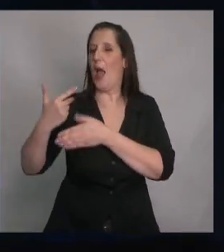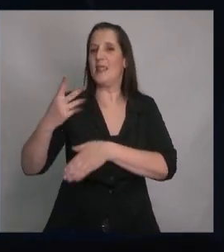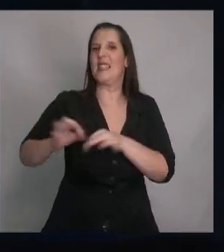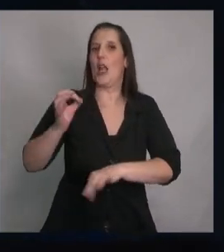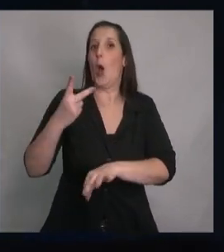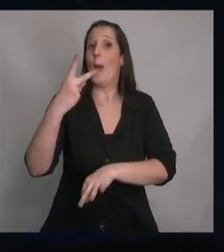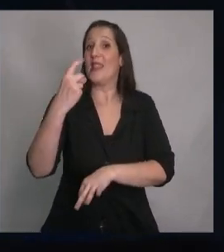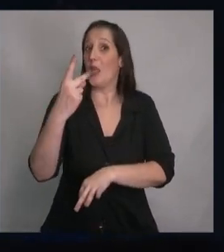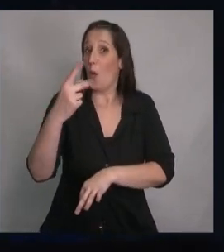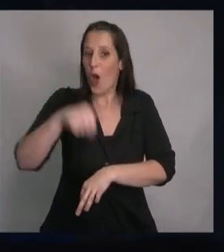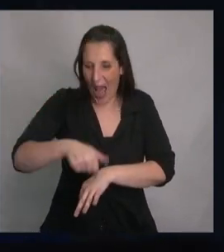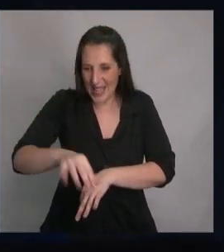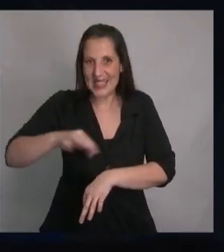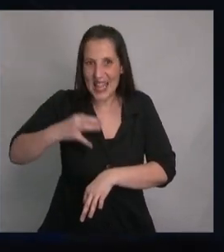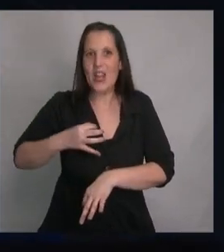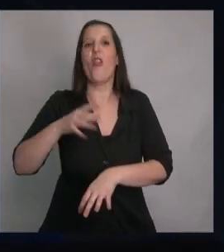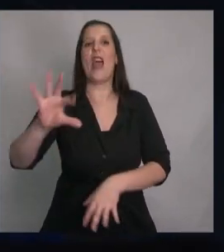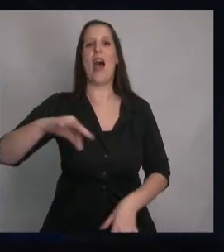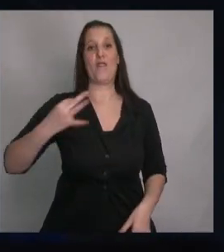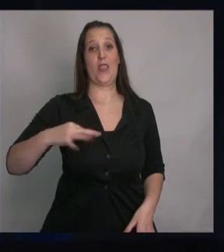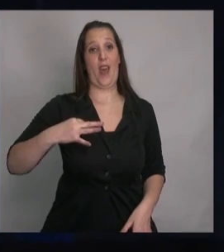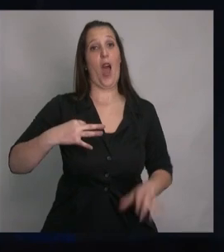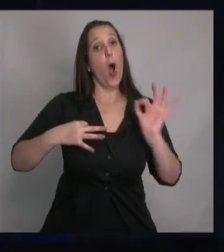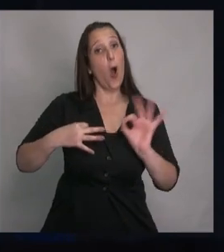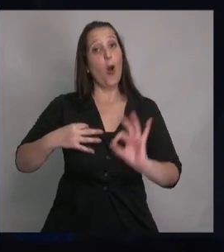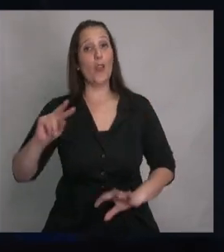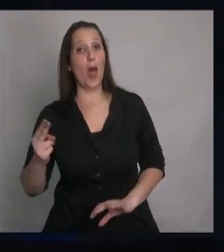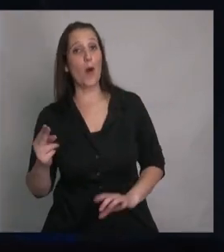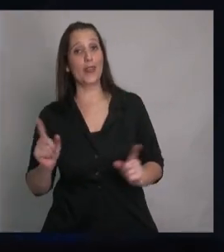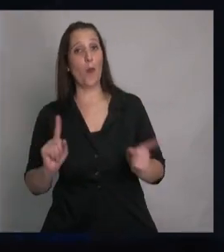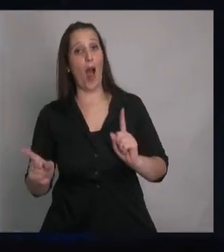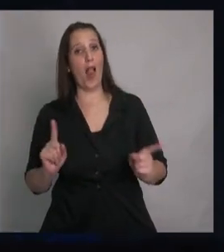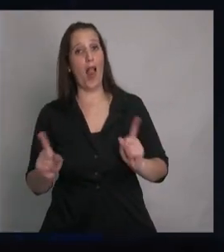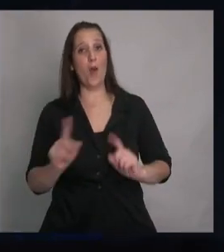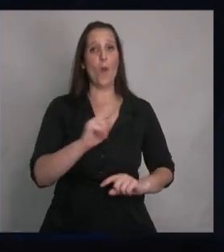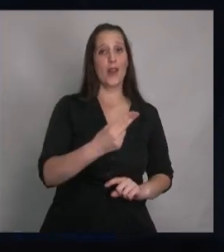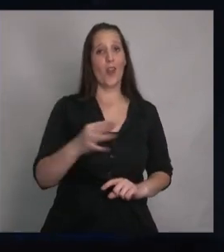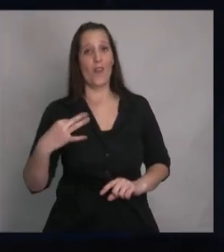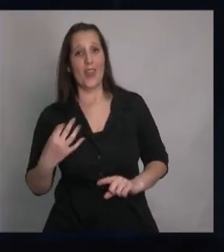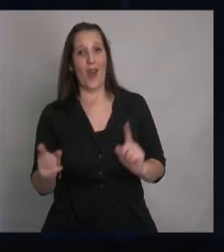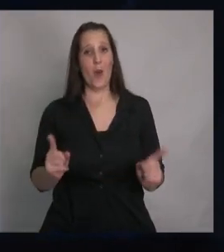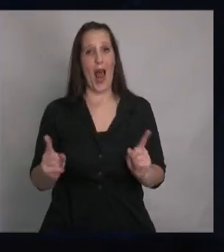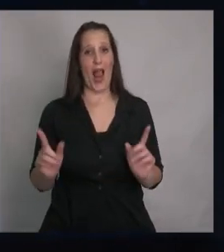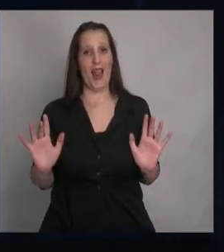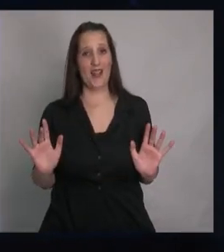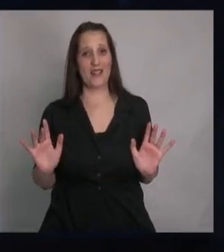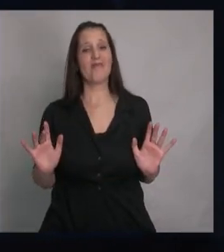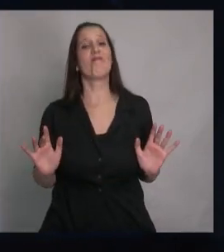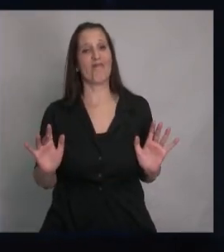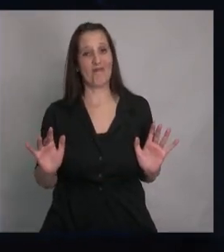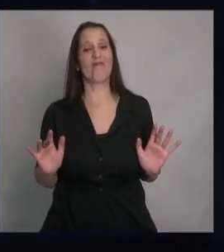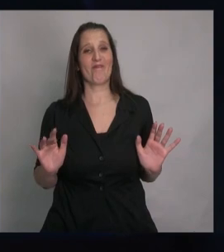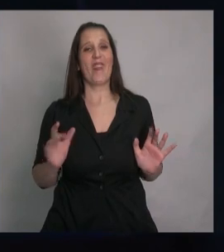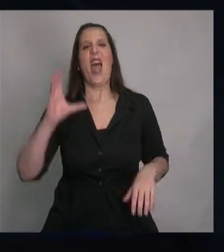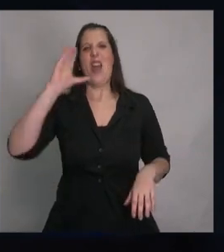o que puede ser el siglo de la muerte en el planeta tierra el progresismo con la vida la Colombia